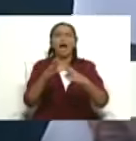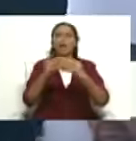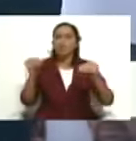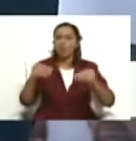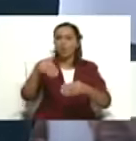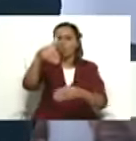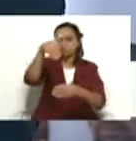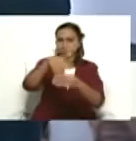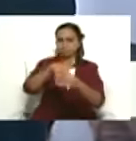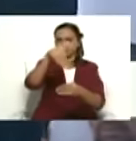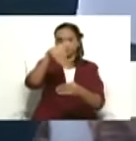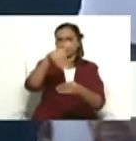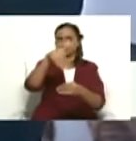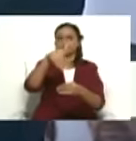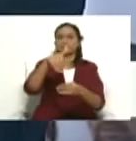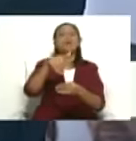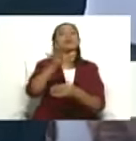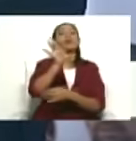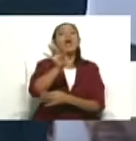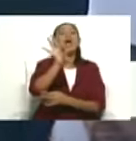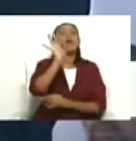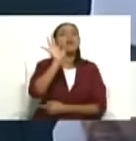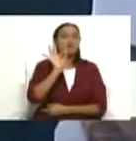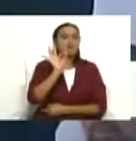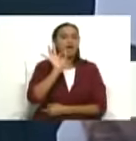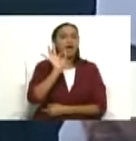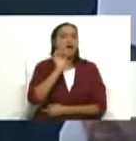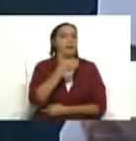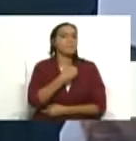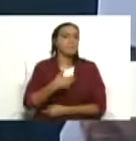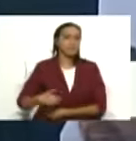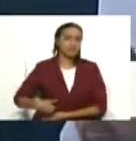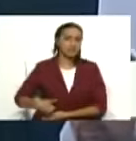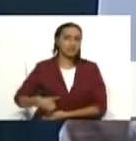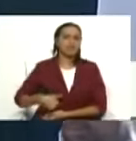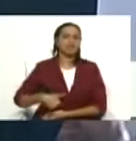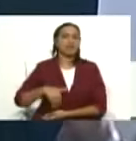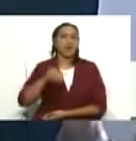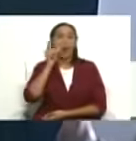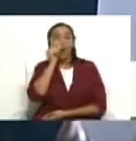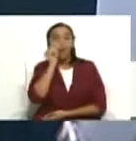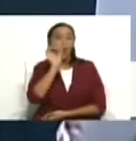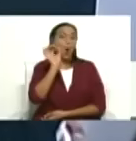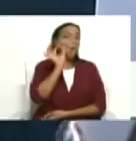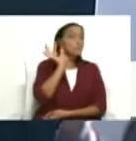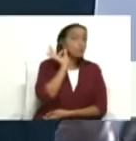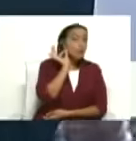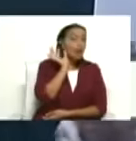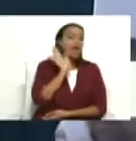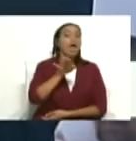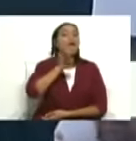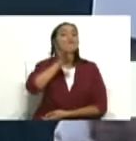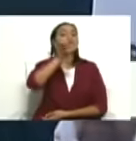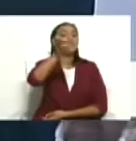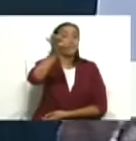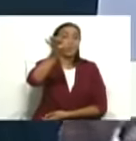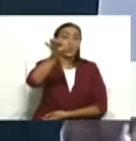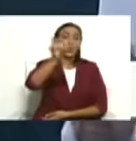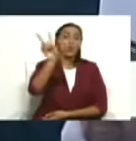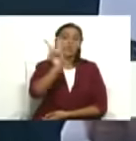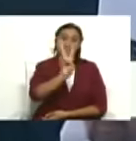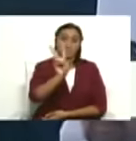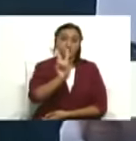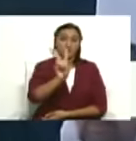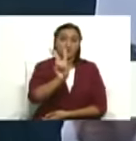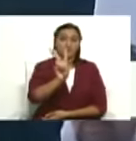votación y elija al presidente o a la presidenta de la República Bolivariana de